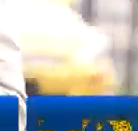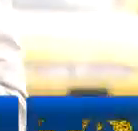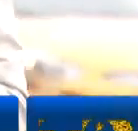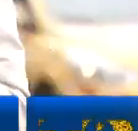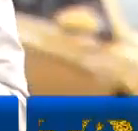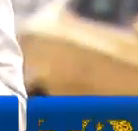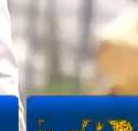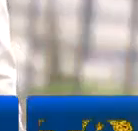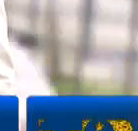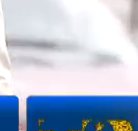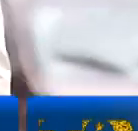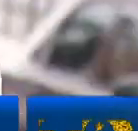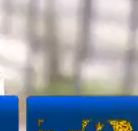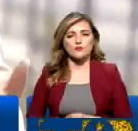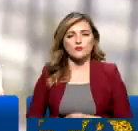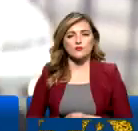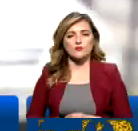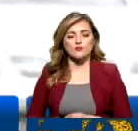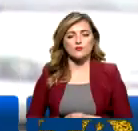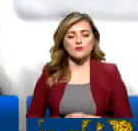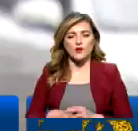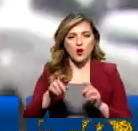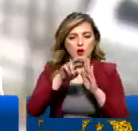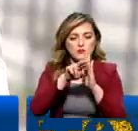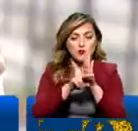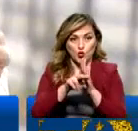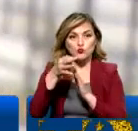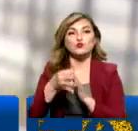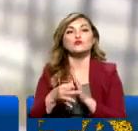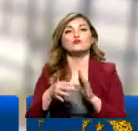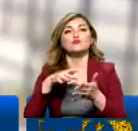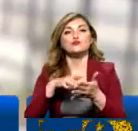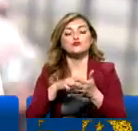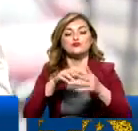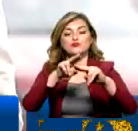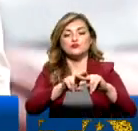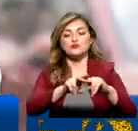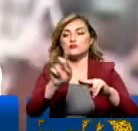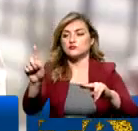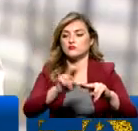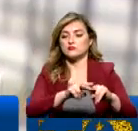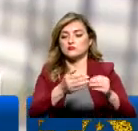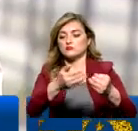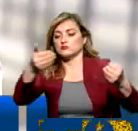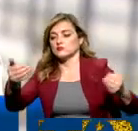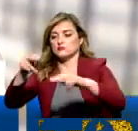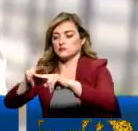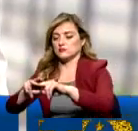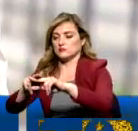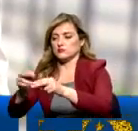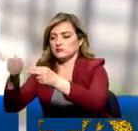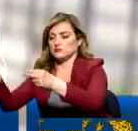deben cumplir con ciertos lineamientos. Por ejemplo, los estudiantes deben ocupar espacios, sillas determinadas para poder realizar un